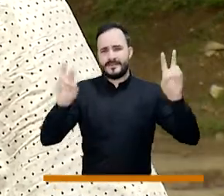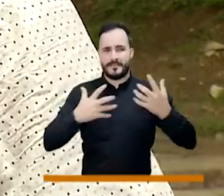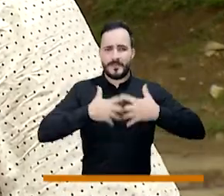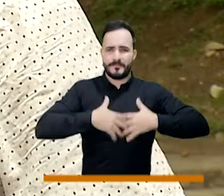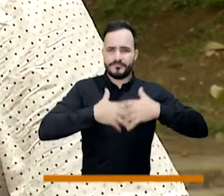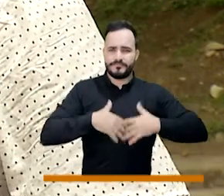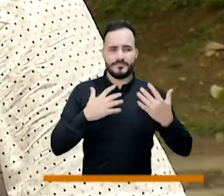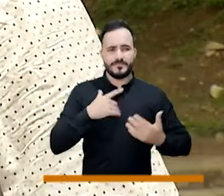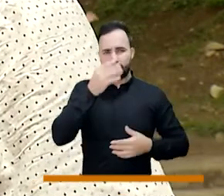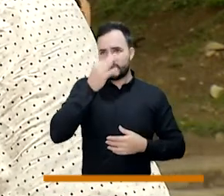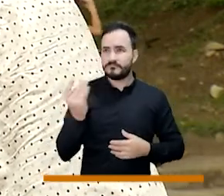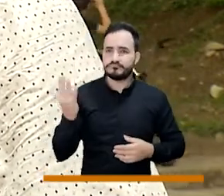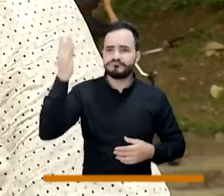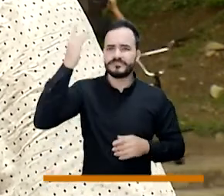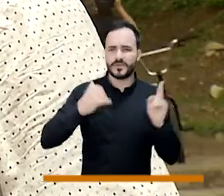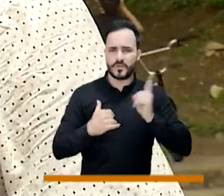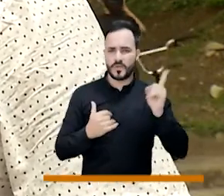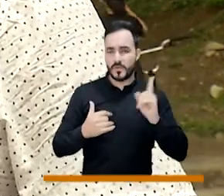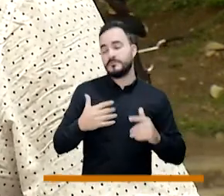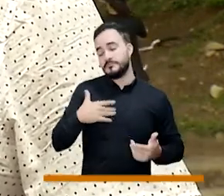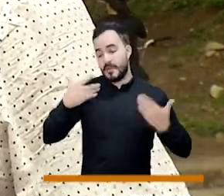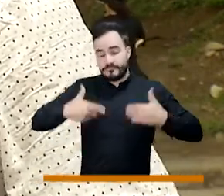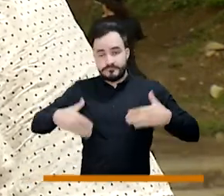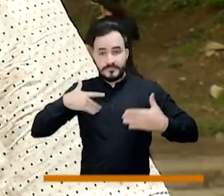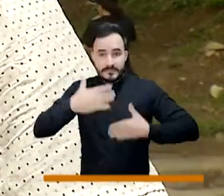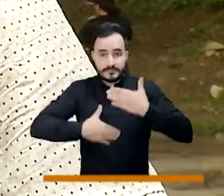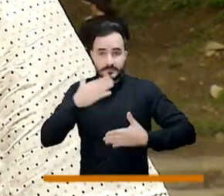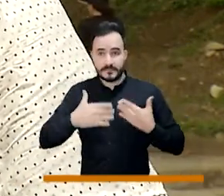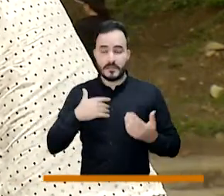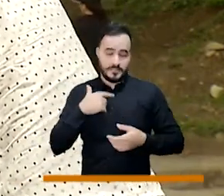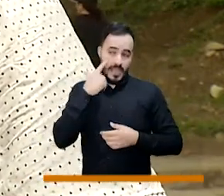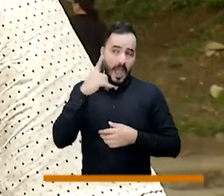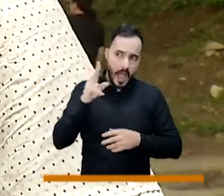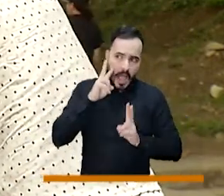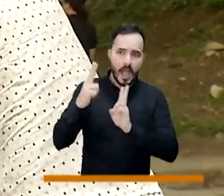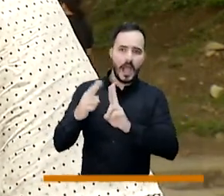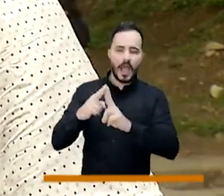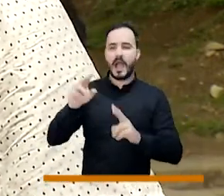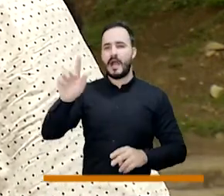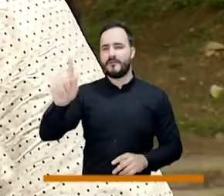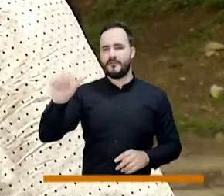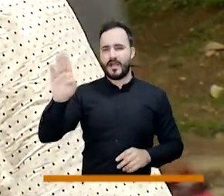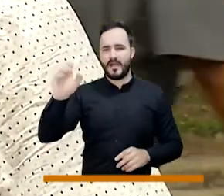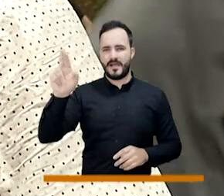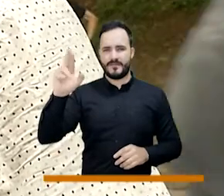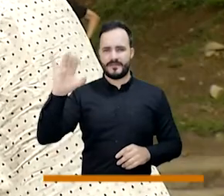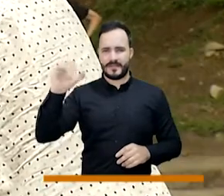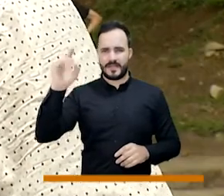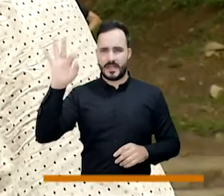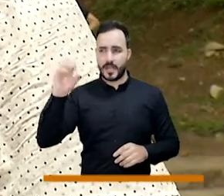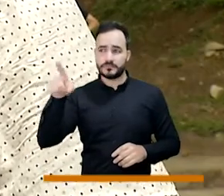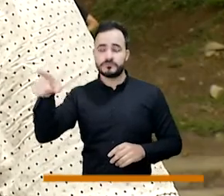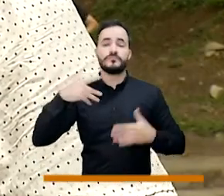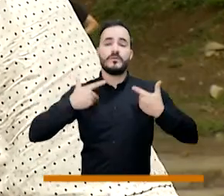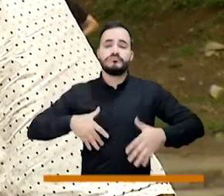haciendo en toda la cadena productiva del textil. La textilera, por ejemplo, Fabricato, está haciendo todo el trabajo de desarrollar telas